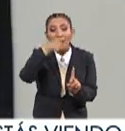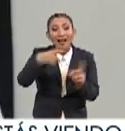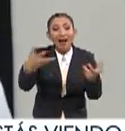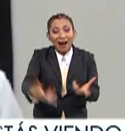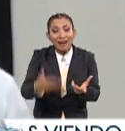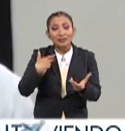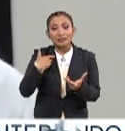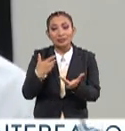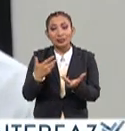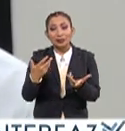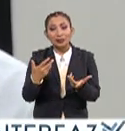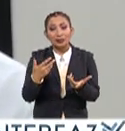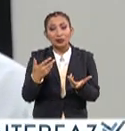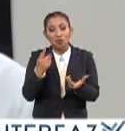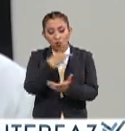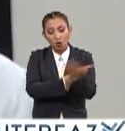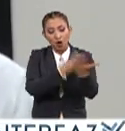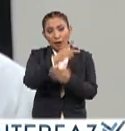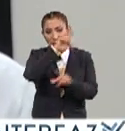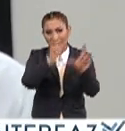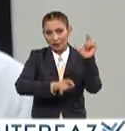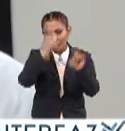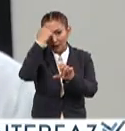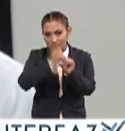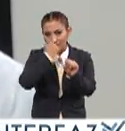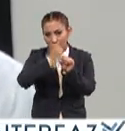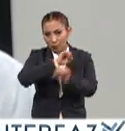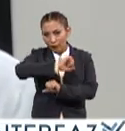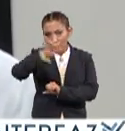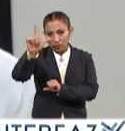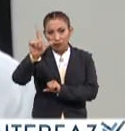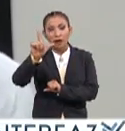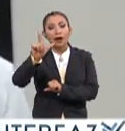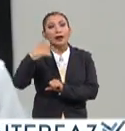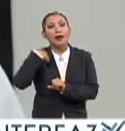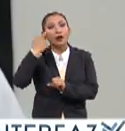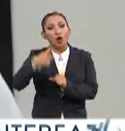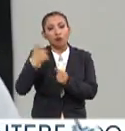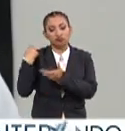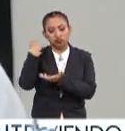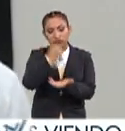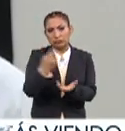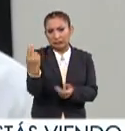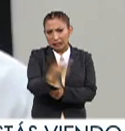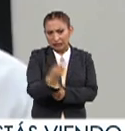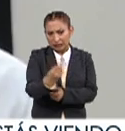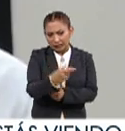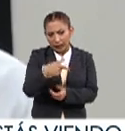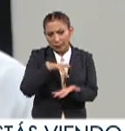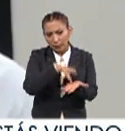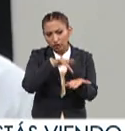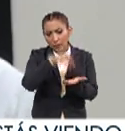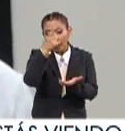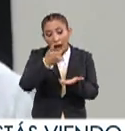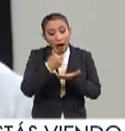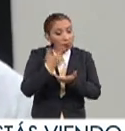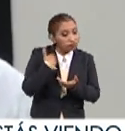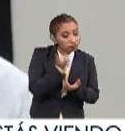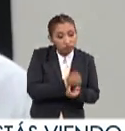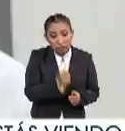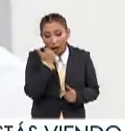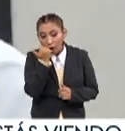cree un programa nacional de prácticas profesionales con el recurso necesario para apoyar al talento